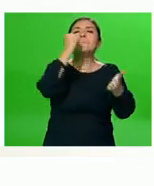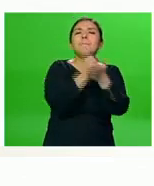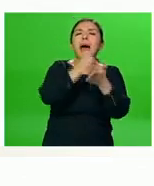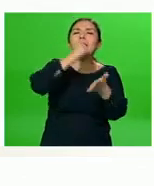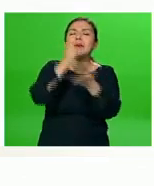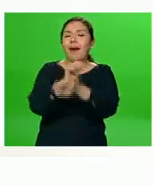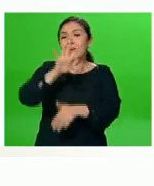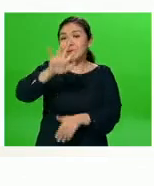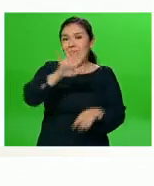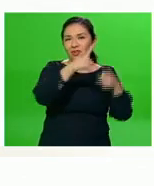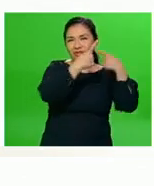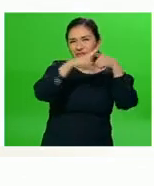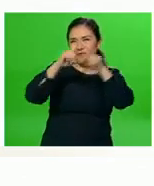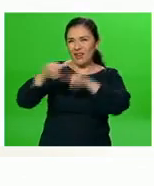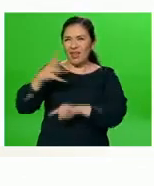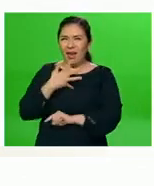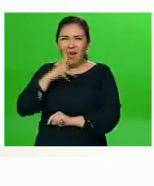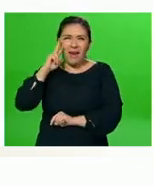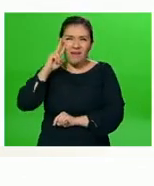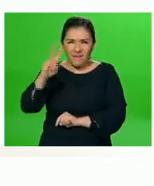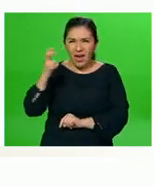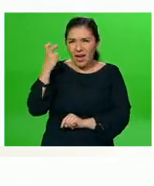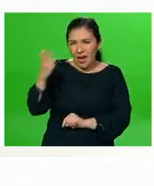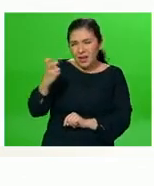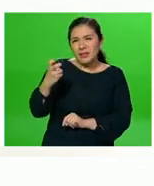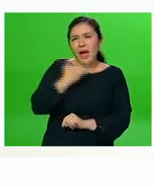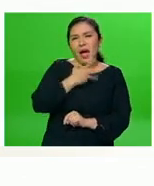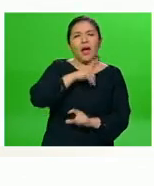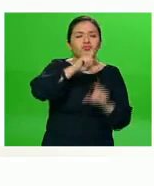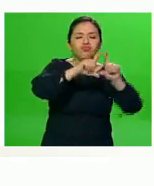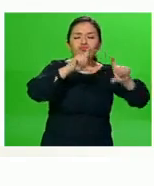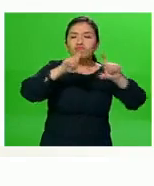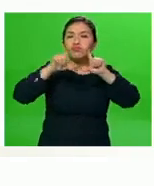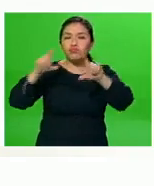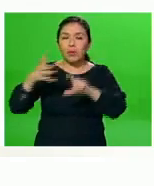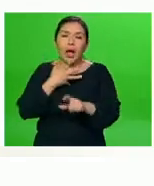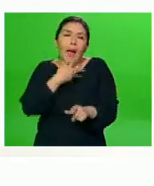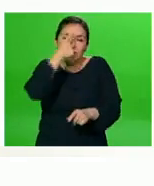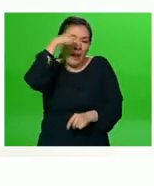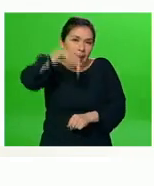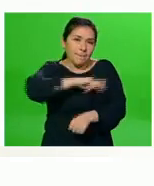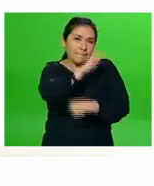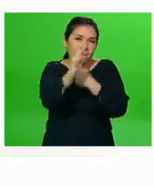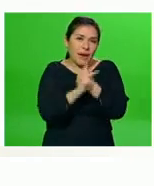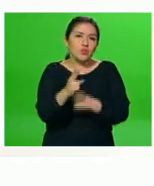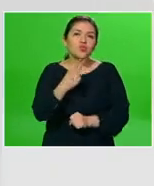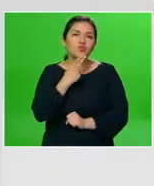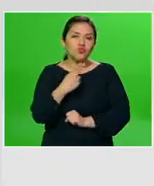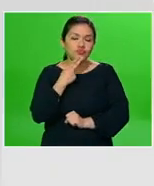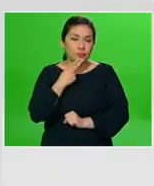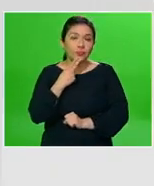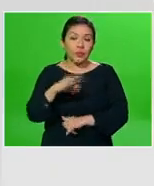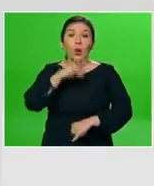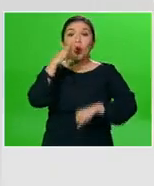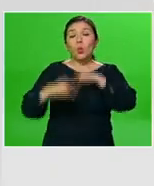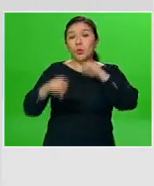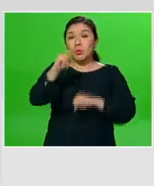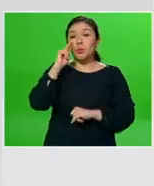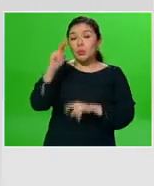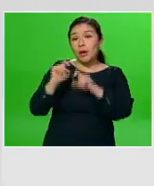tipos de vacuna que en este momento se están manejando inglés y finalmente en la última